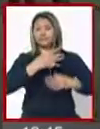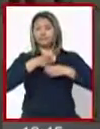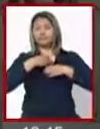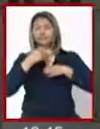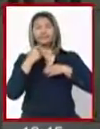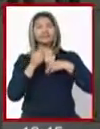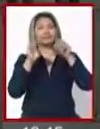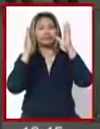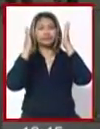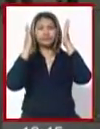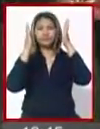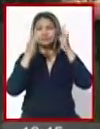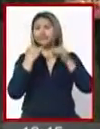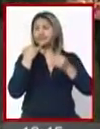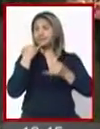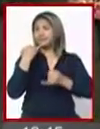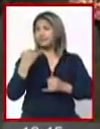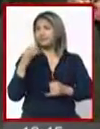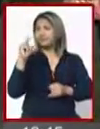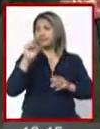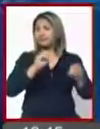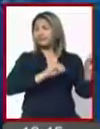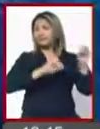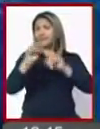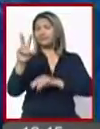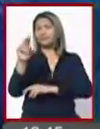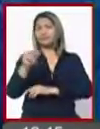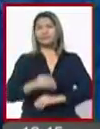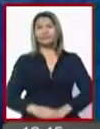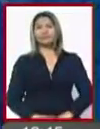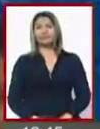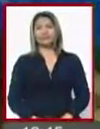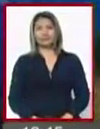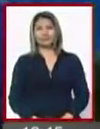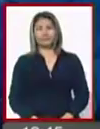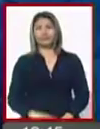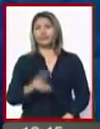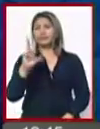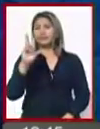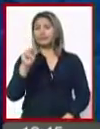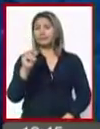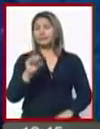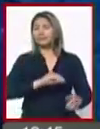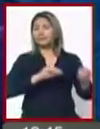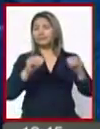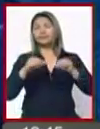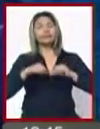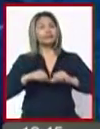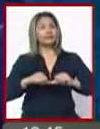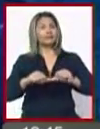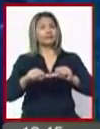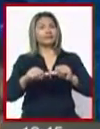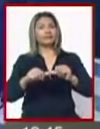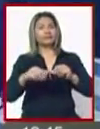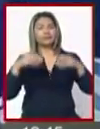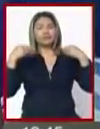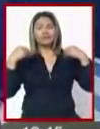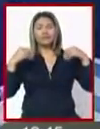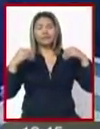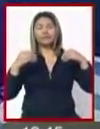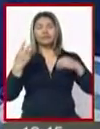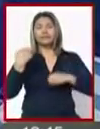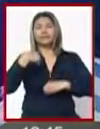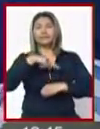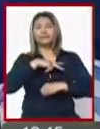protestaron e hicieron una vigilia indicando que no se irán al nuevo centro de abastecimiento. No nos vamos a mover mientras no nos hagan un mercado